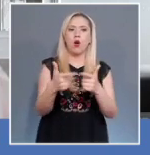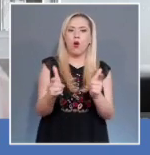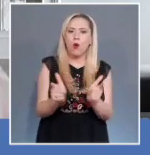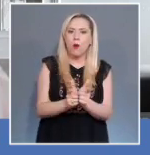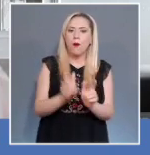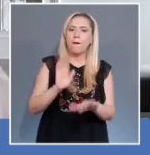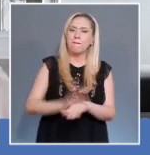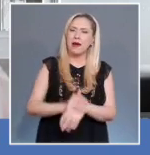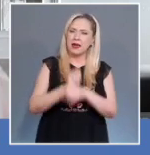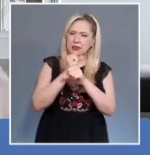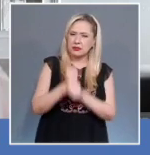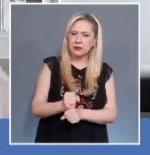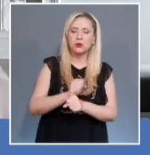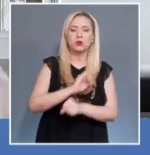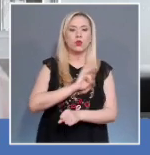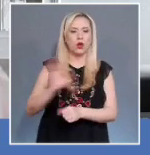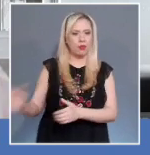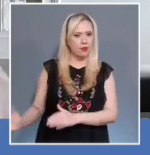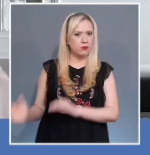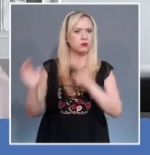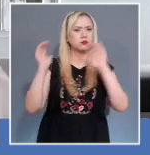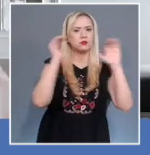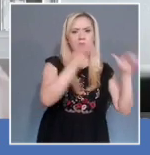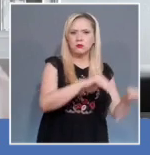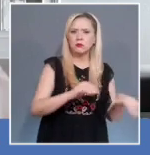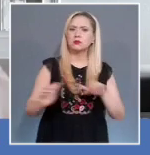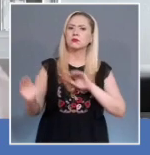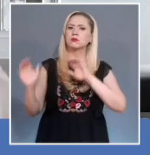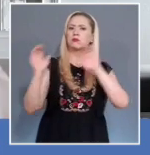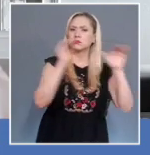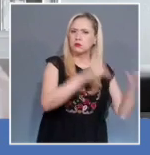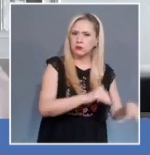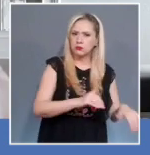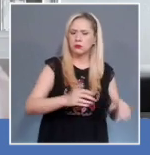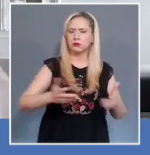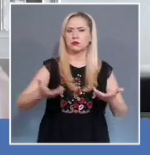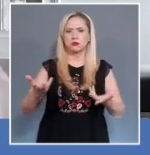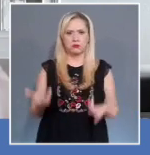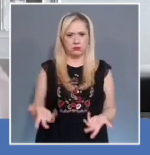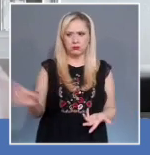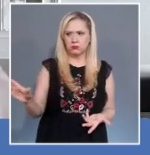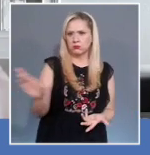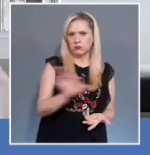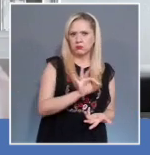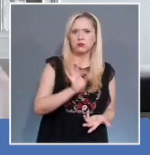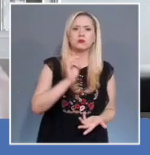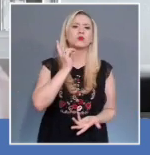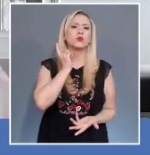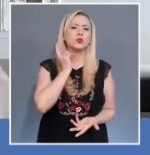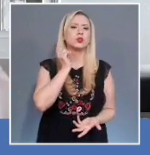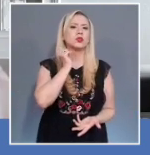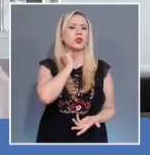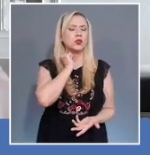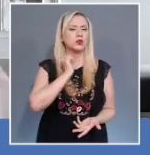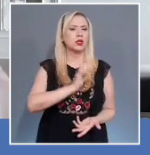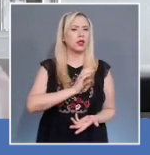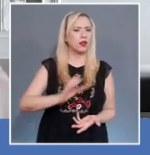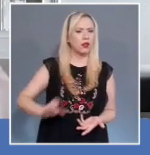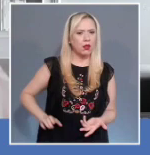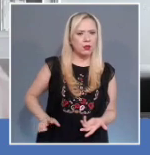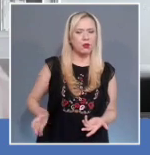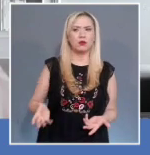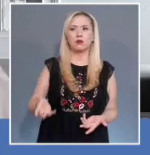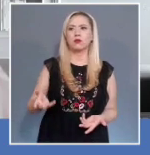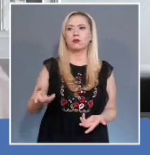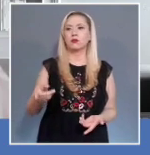a los cargos de elección popular. O sea, de nada sirve que se diga va fulanito o perenganita, que es